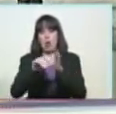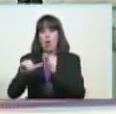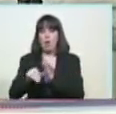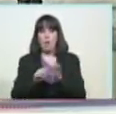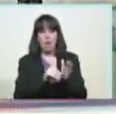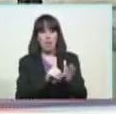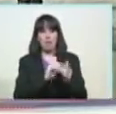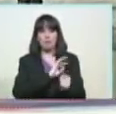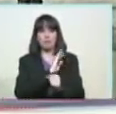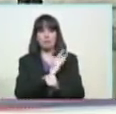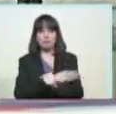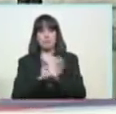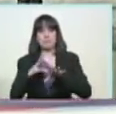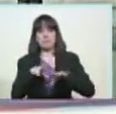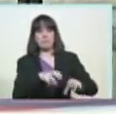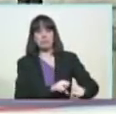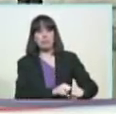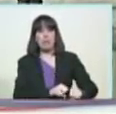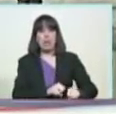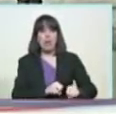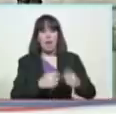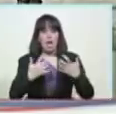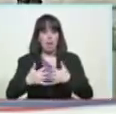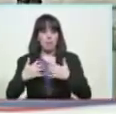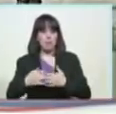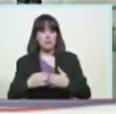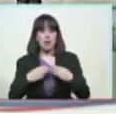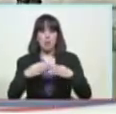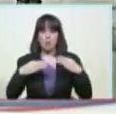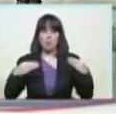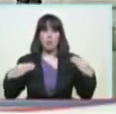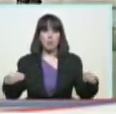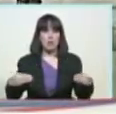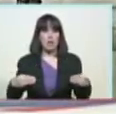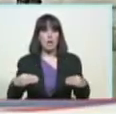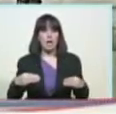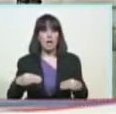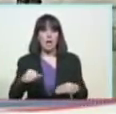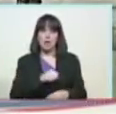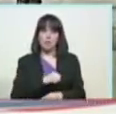apodera de las empresas públicas y privadas